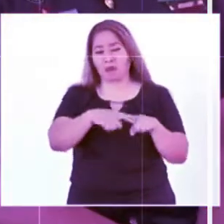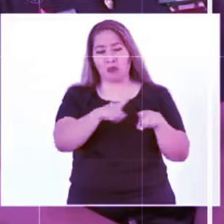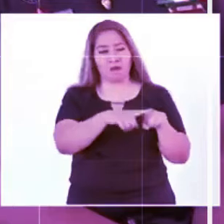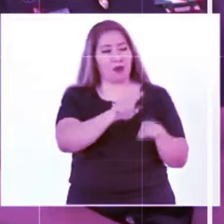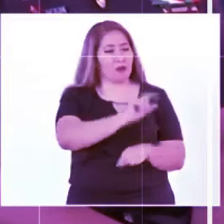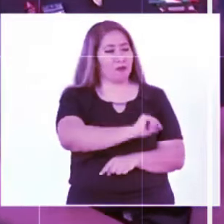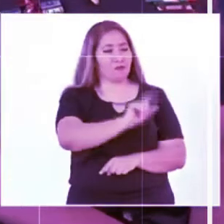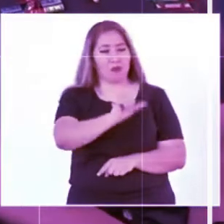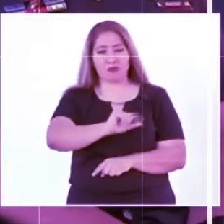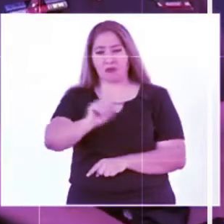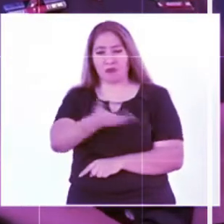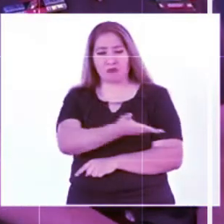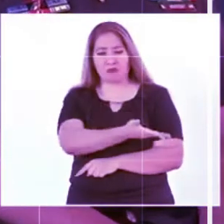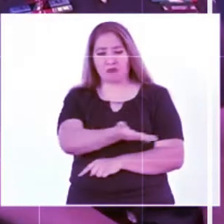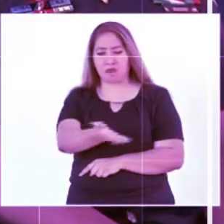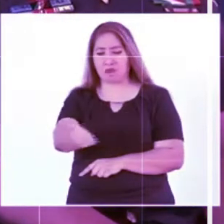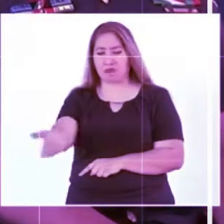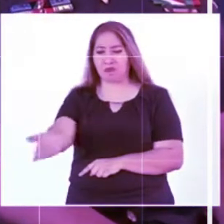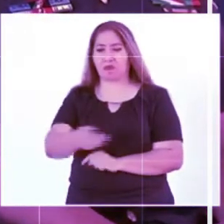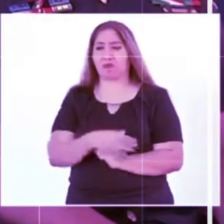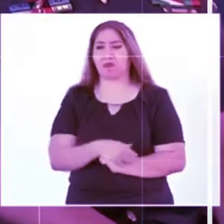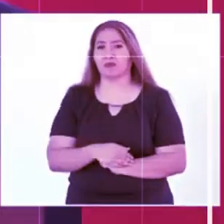Autoridades civiles,